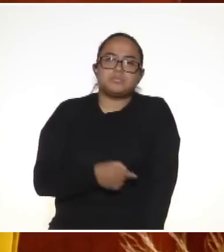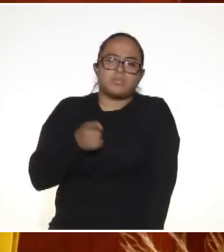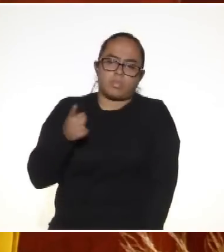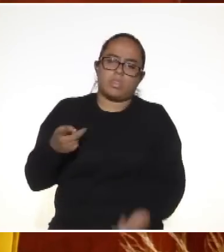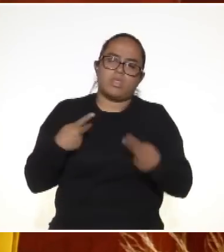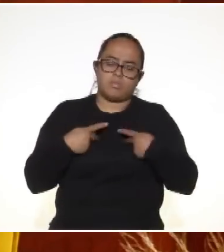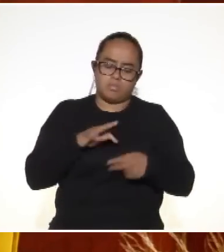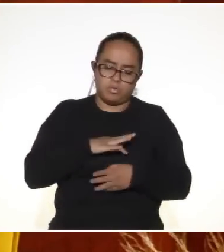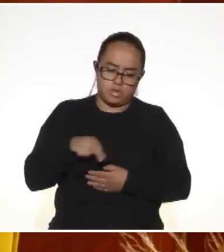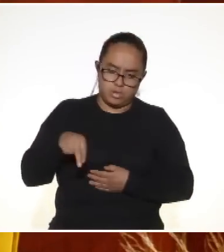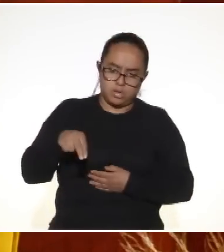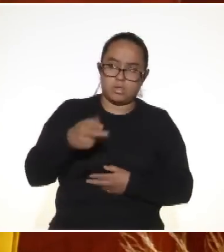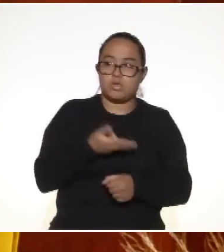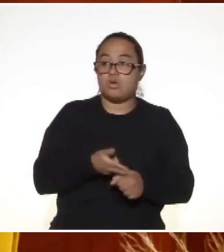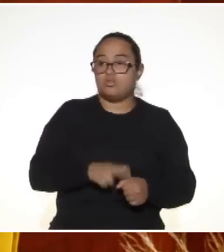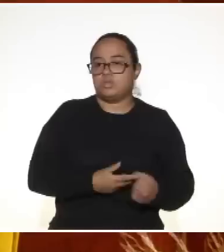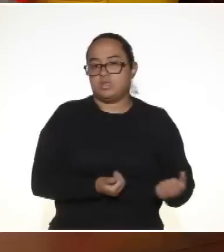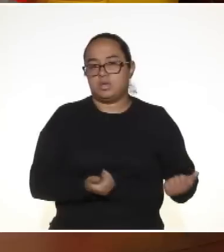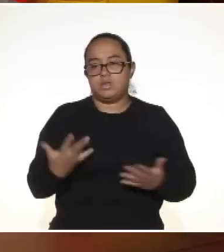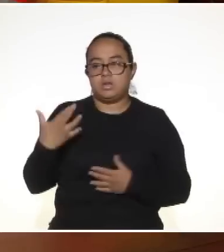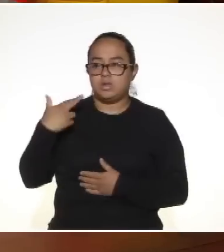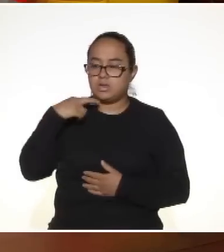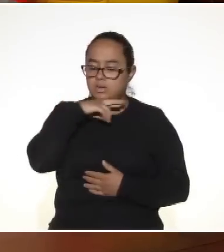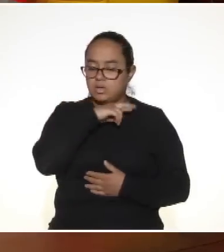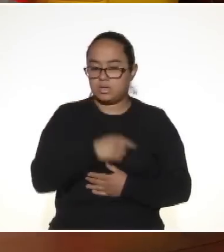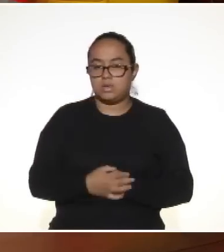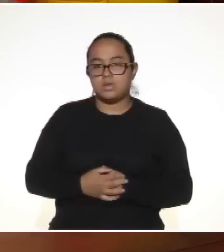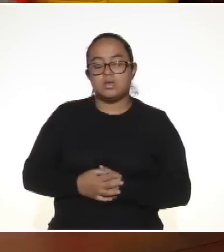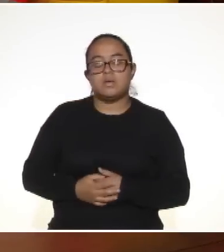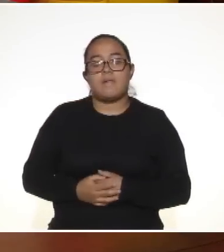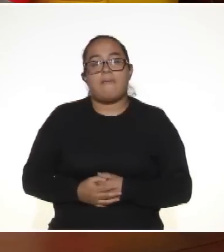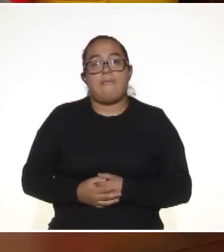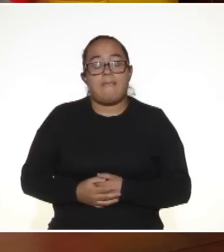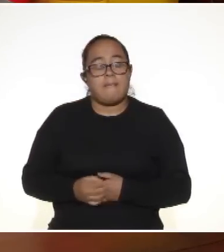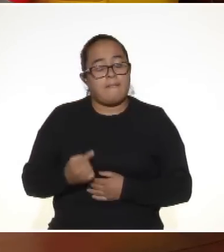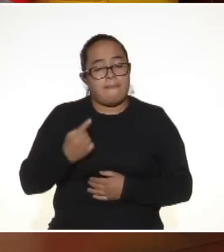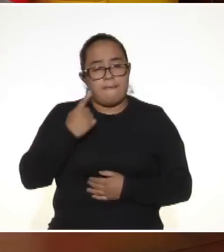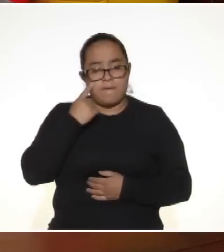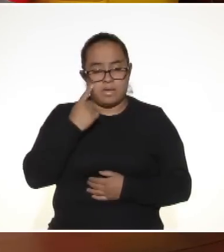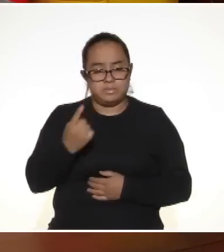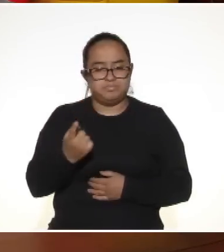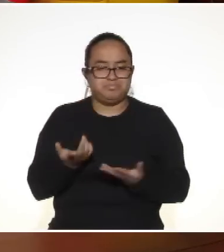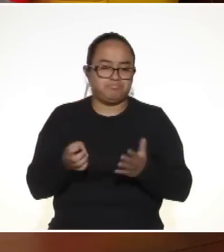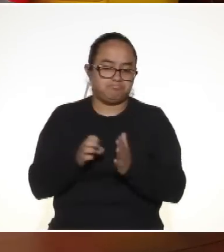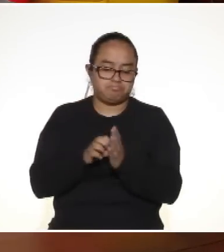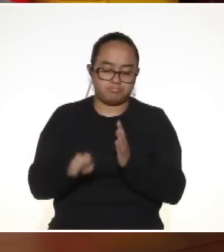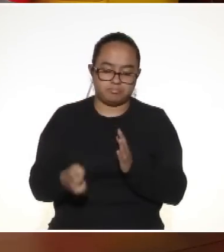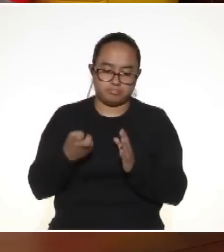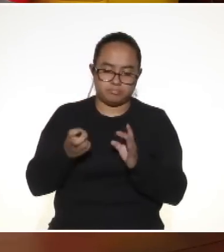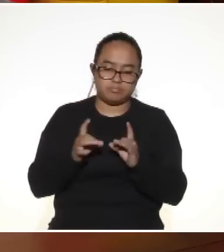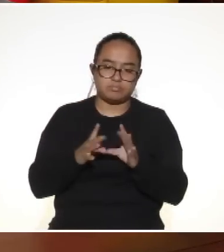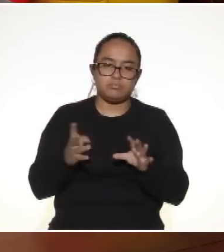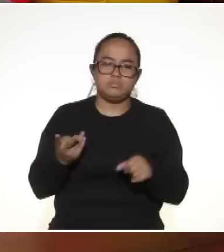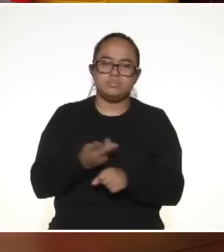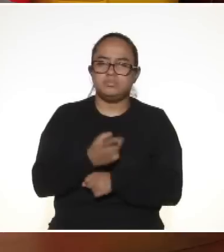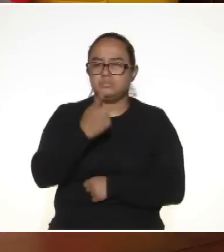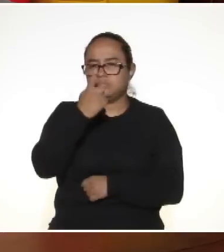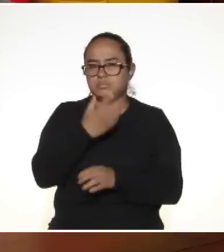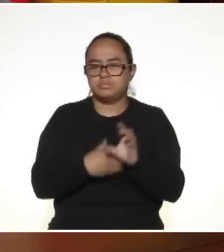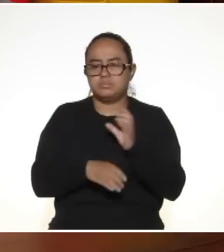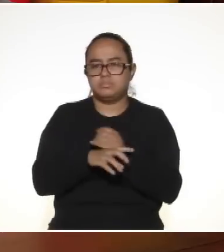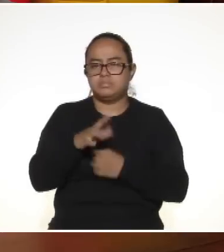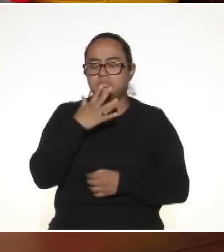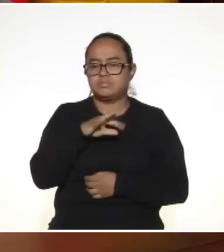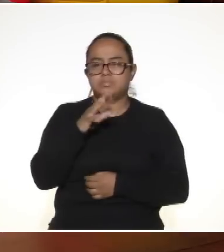caminar. Y se va al hospital a ver qué está pasando. Cuidaremos que no le duela el traslado. Pepe, fíjate, en este tipo de situaciones, algo tan simple